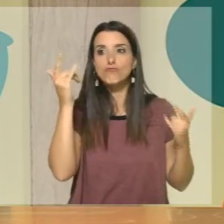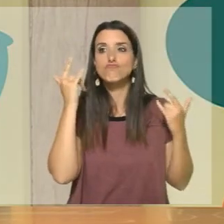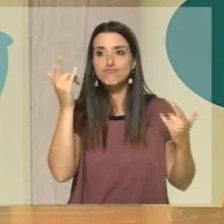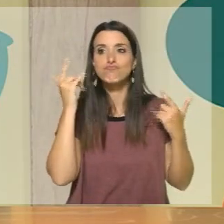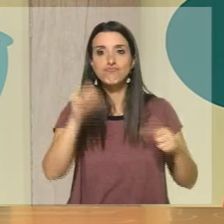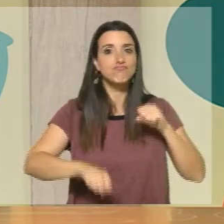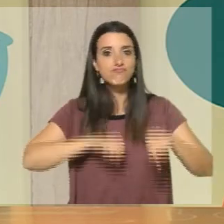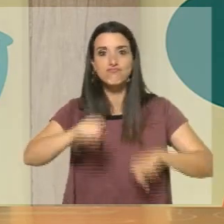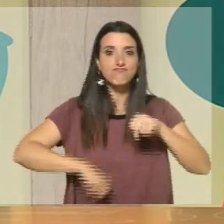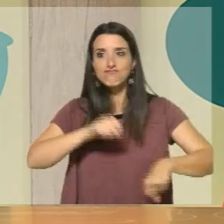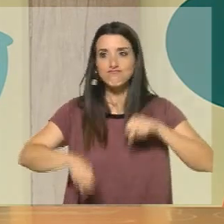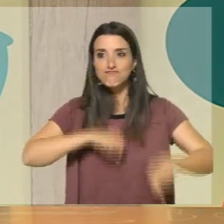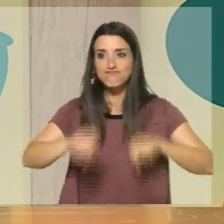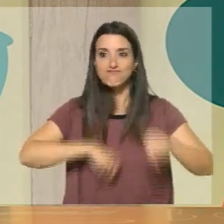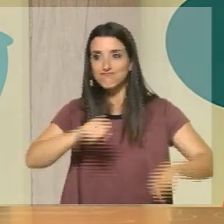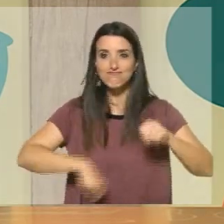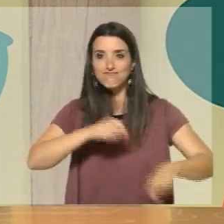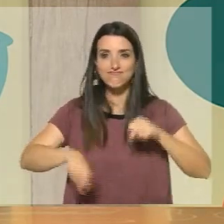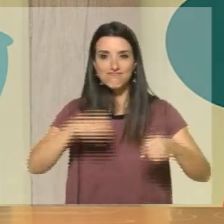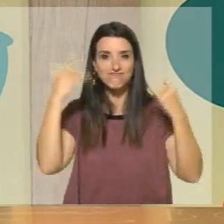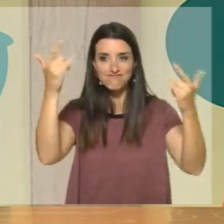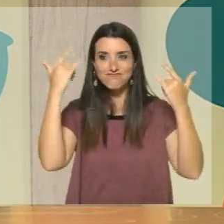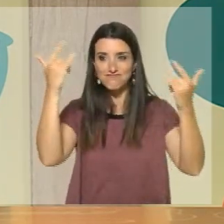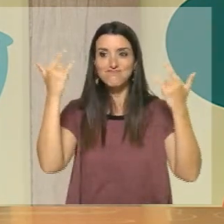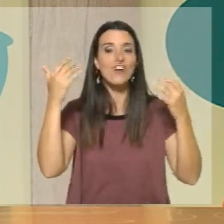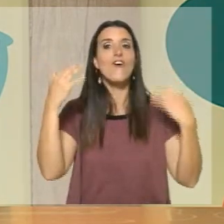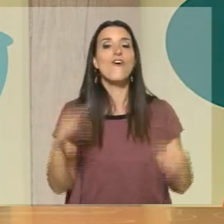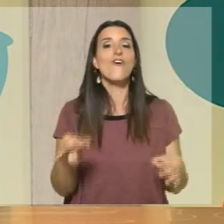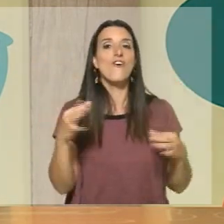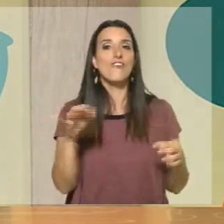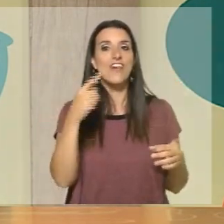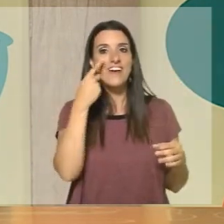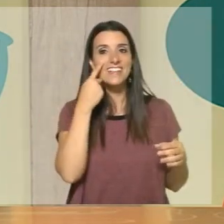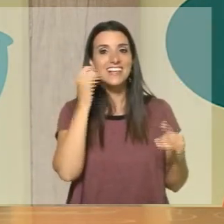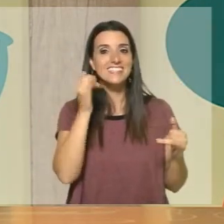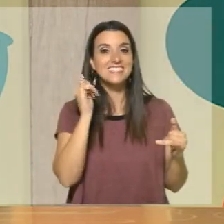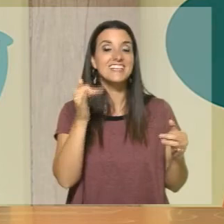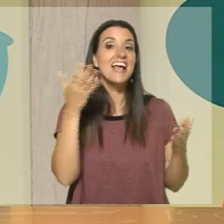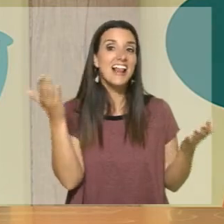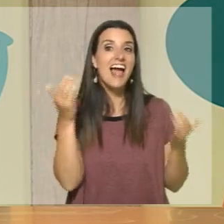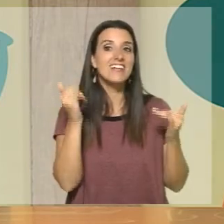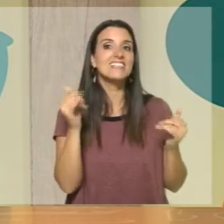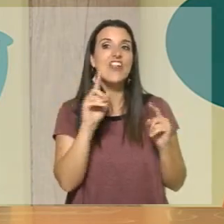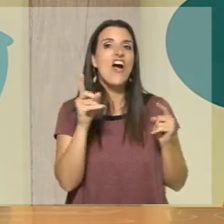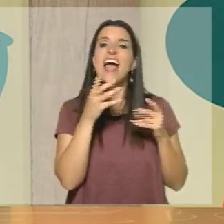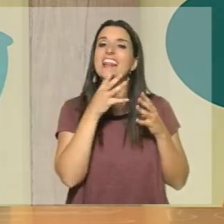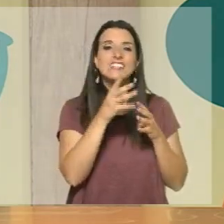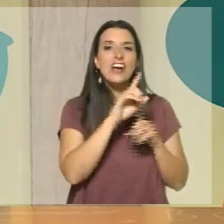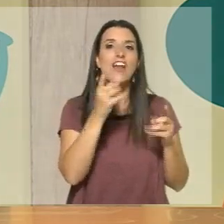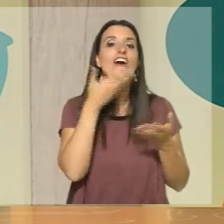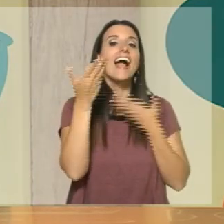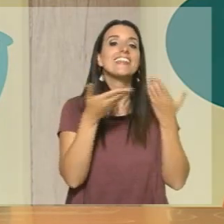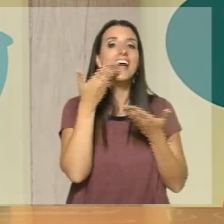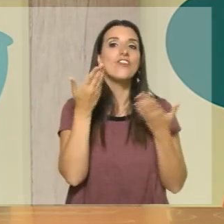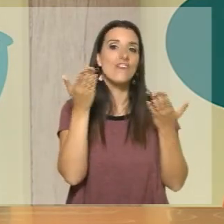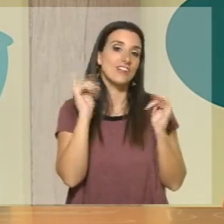pase bien. La bici, ah, Emi. Claro, dale. Haciendo así con la boca, la gente viviente va piteando, ¿no? Está claro, cantando. No está rezando, está cantando.